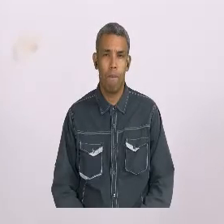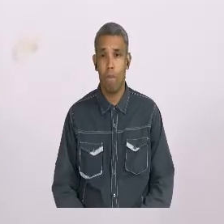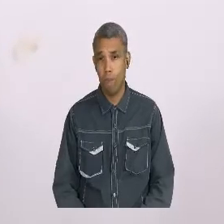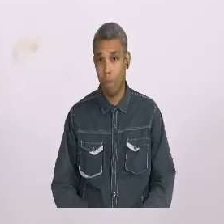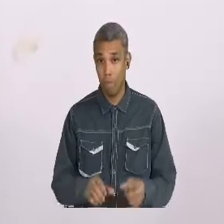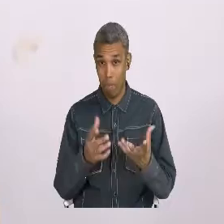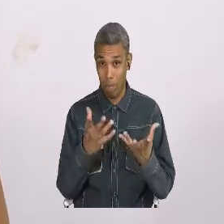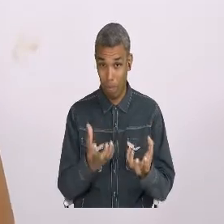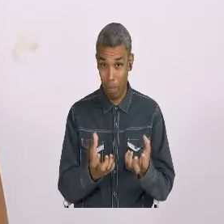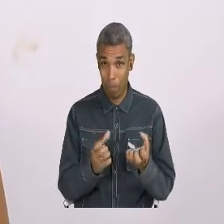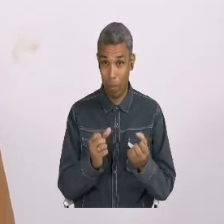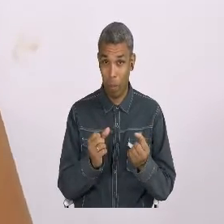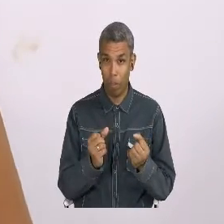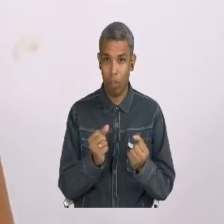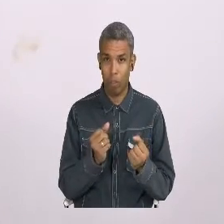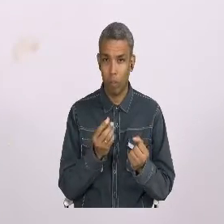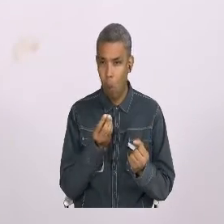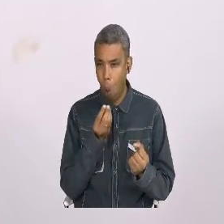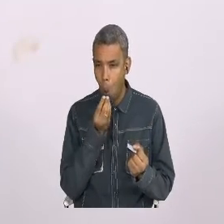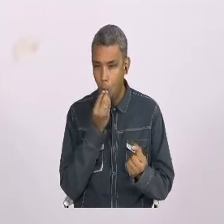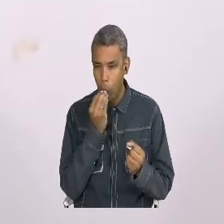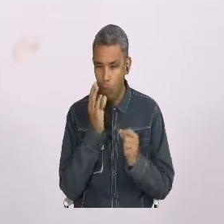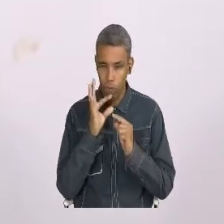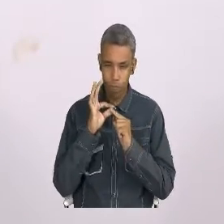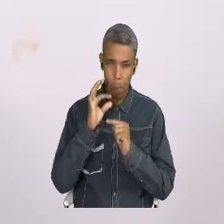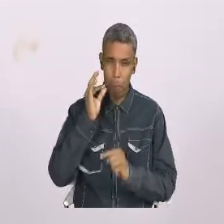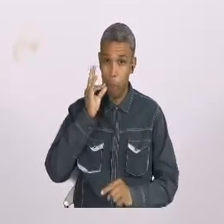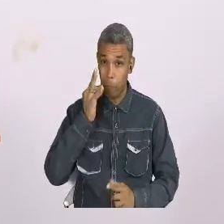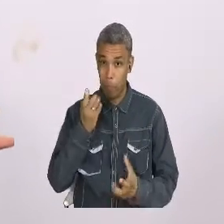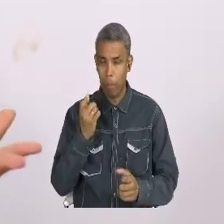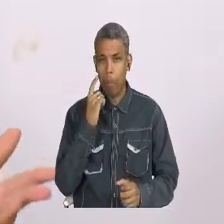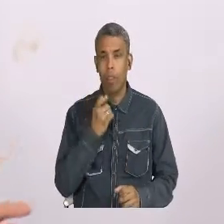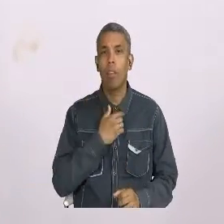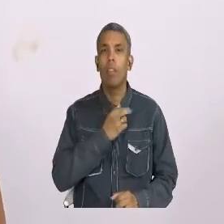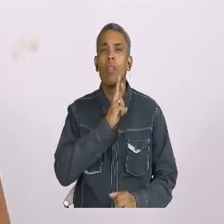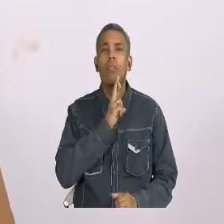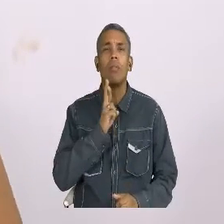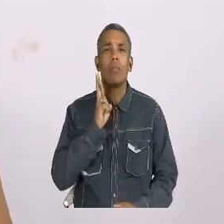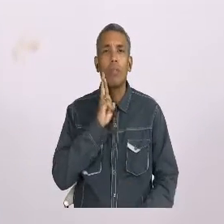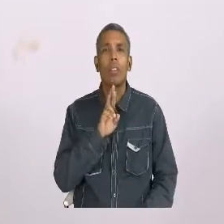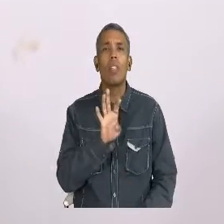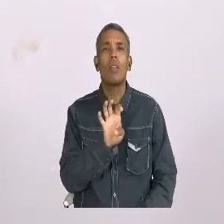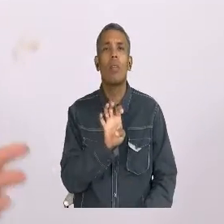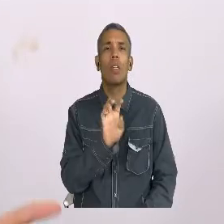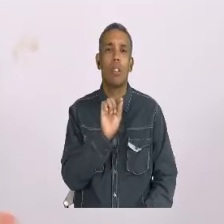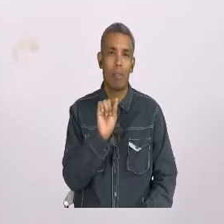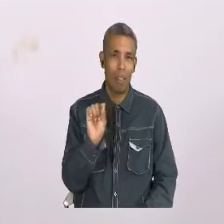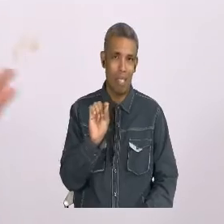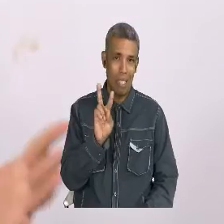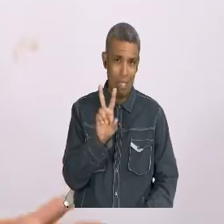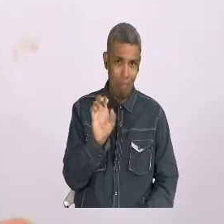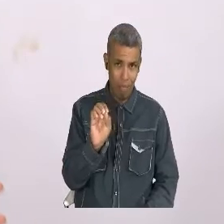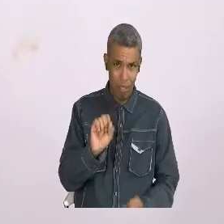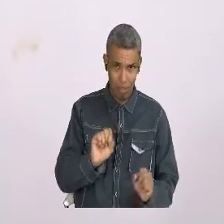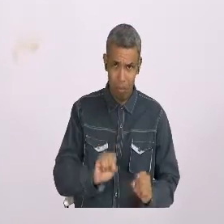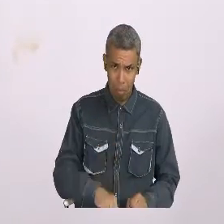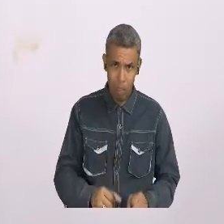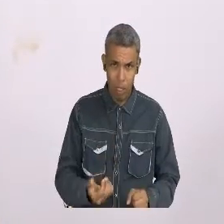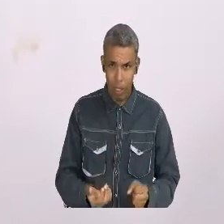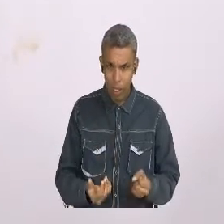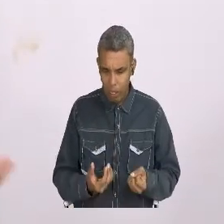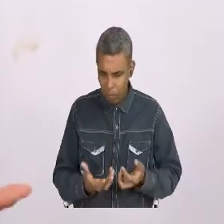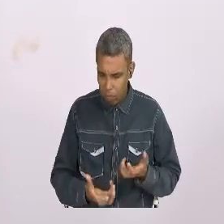Gourmet. Recuerde que se encuentran ubicados en el Hotel Barranca Bermeja Plaza y ahí podrán degustar precisamente de todo este tipo, esta variedad de platos